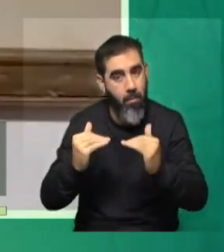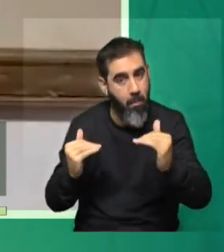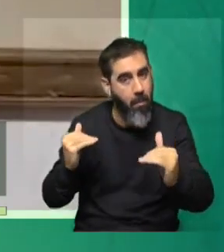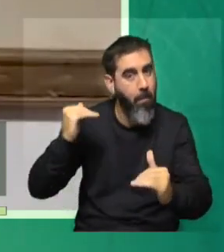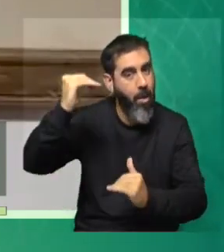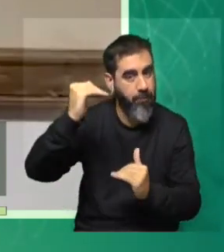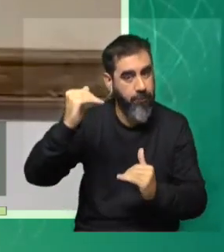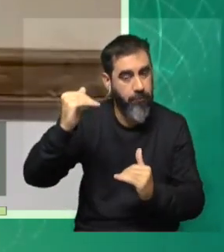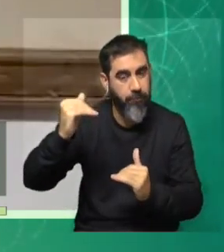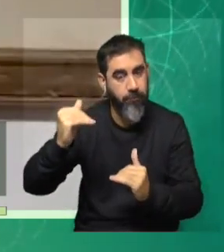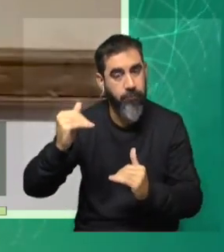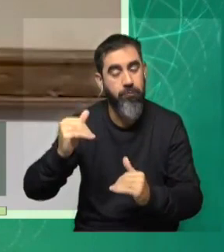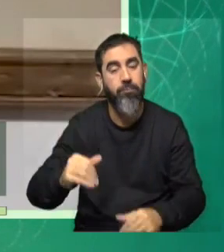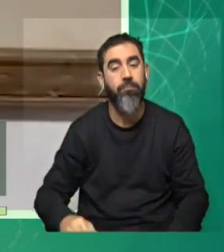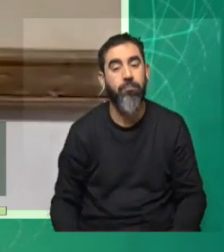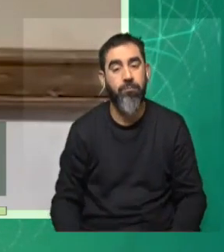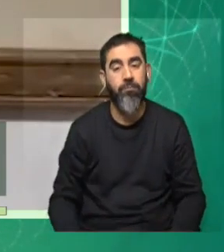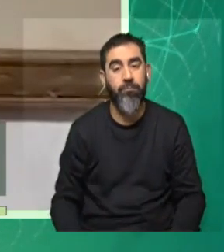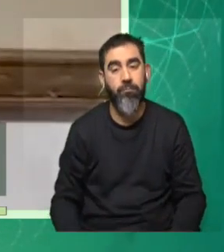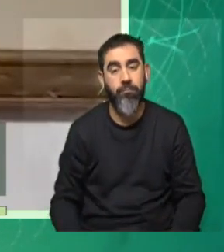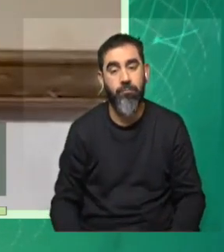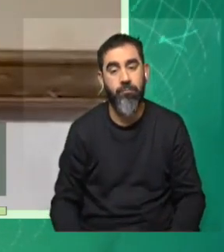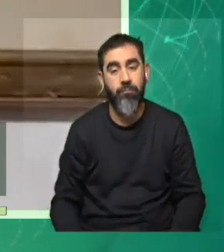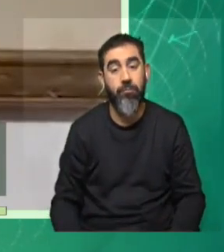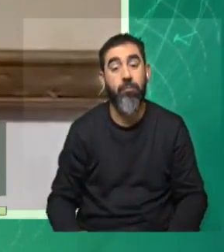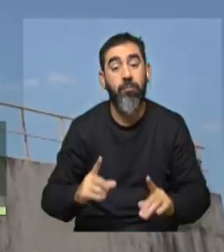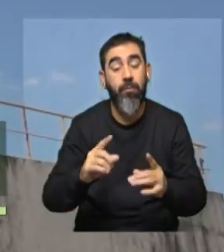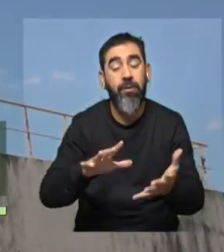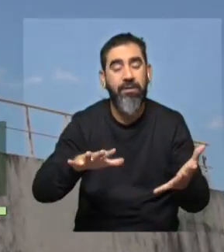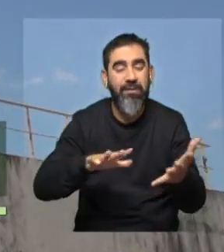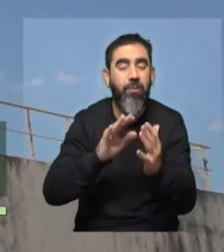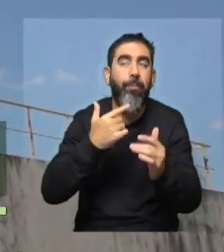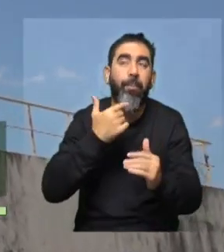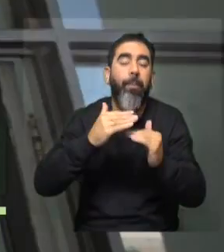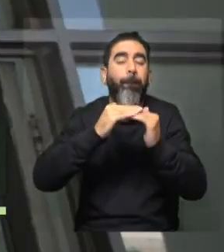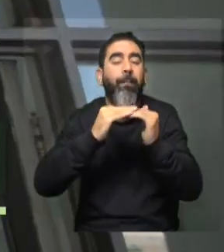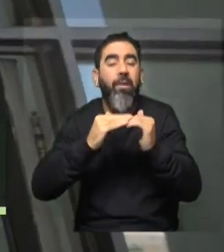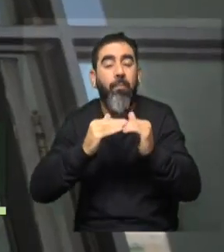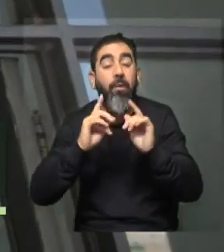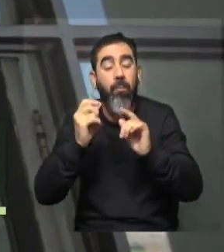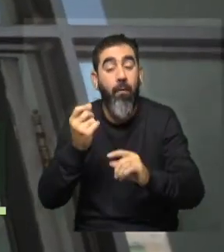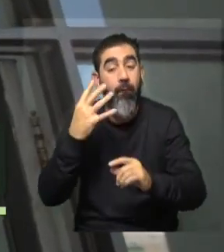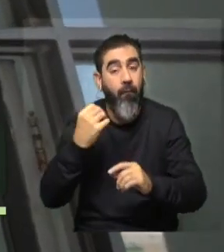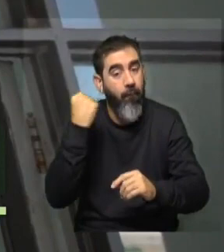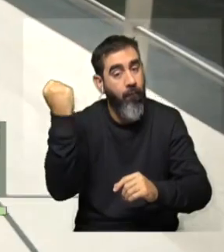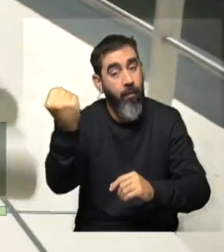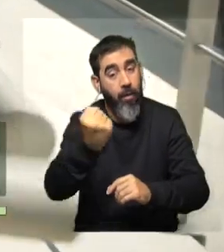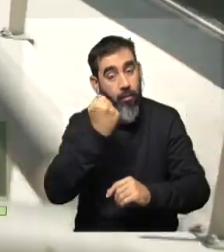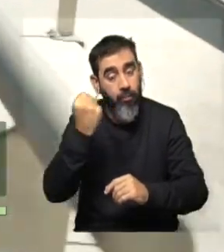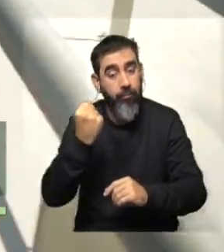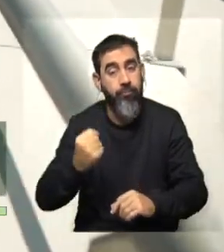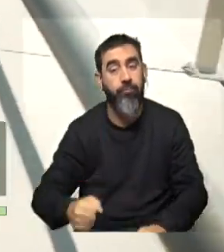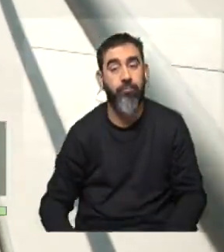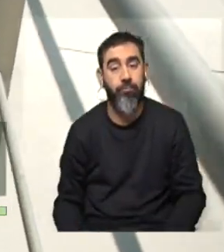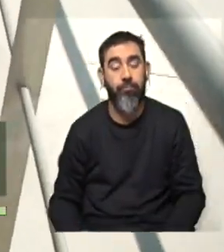mayores hay varios escenarios que andan en la vuelta pero Incluso el escenario más bajo es un valor importante y